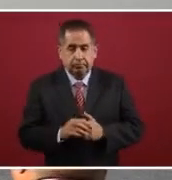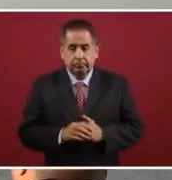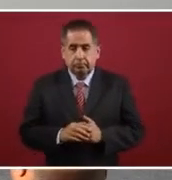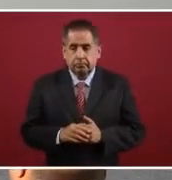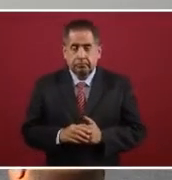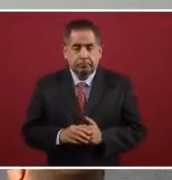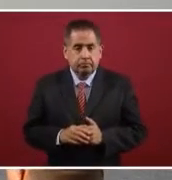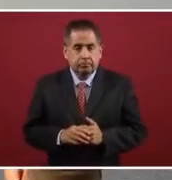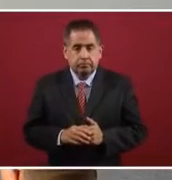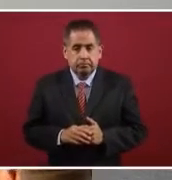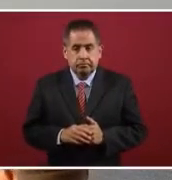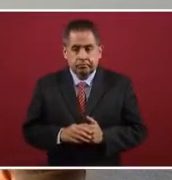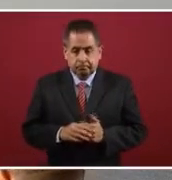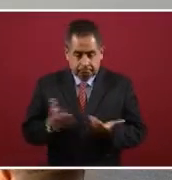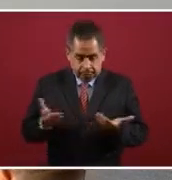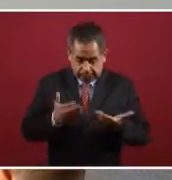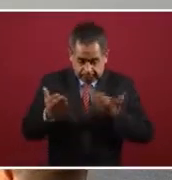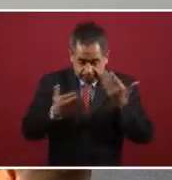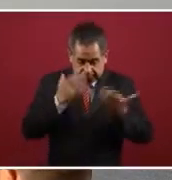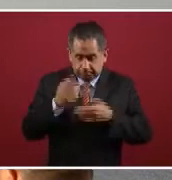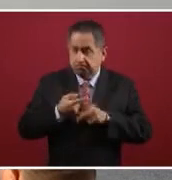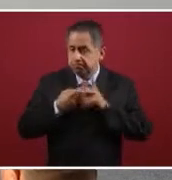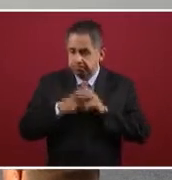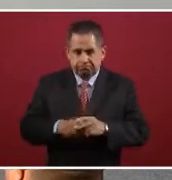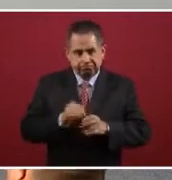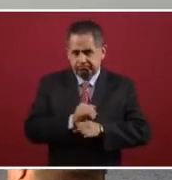pues inicia una averiguación